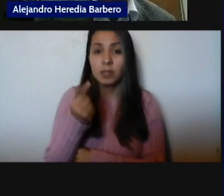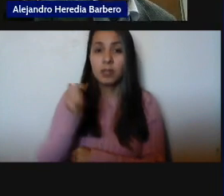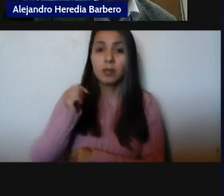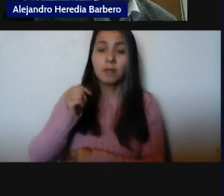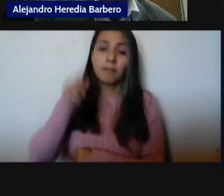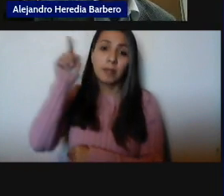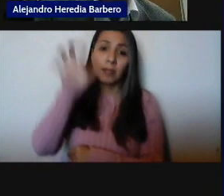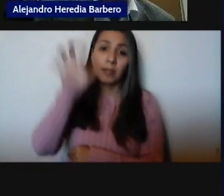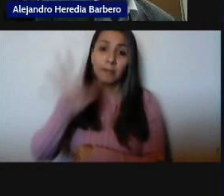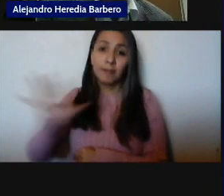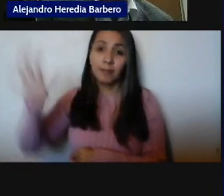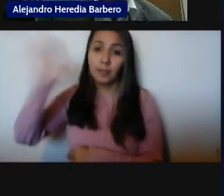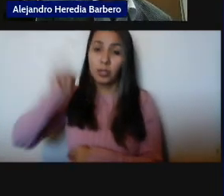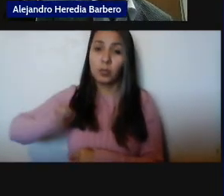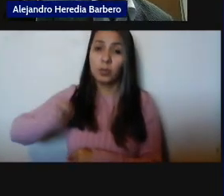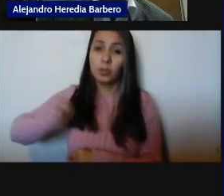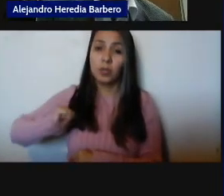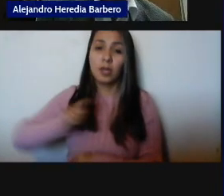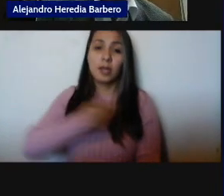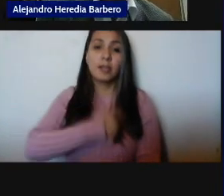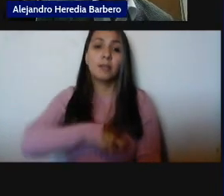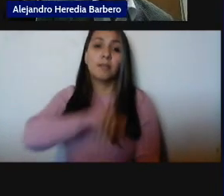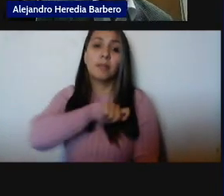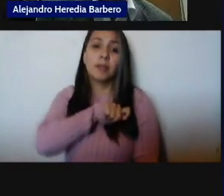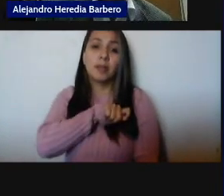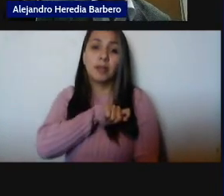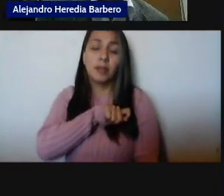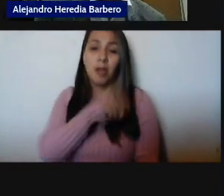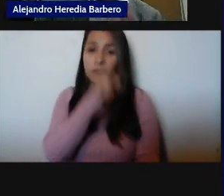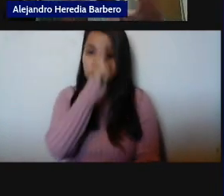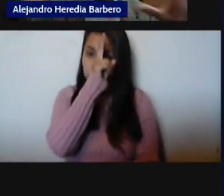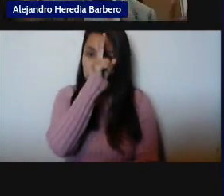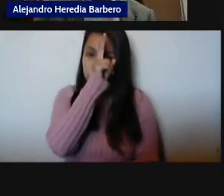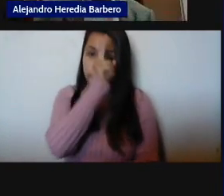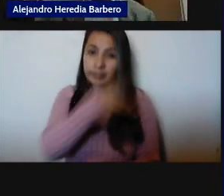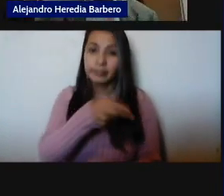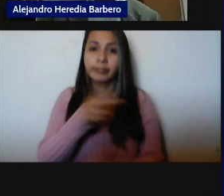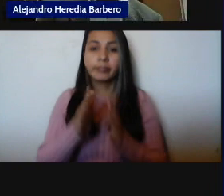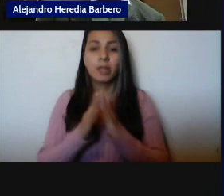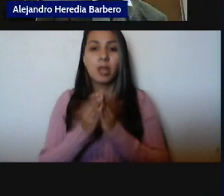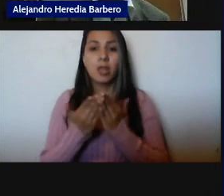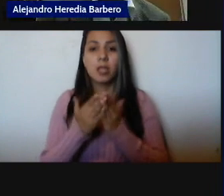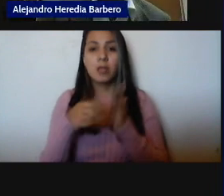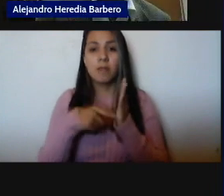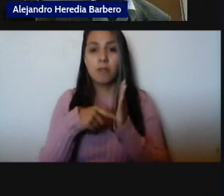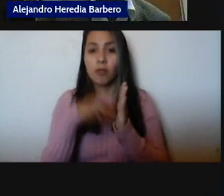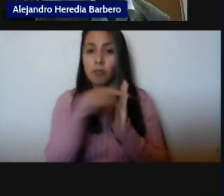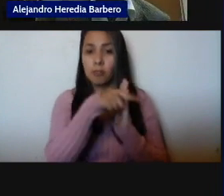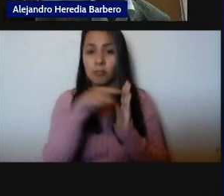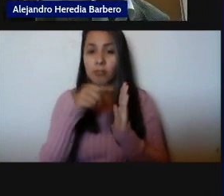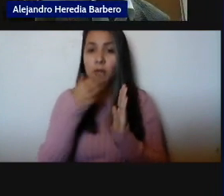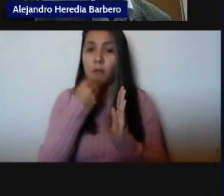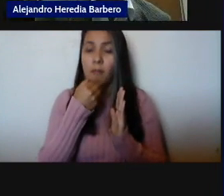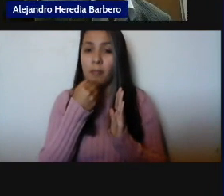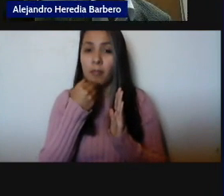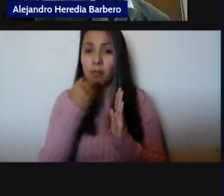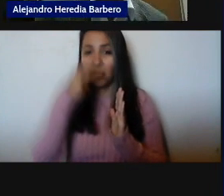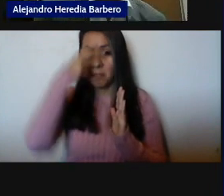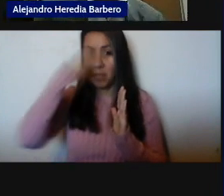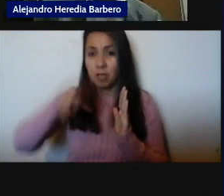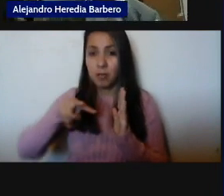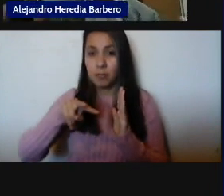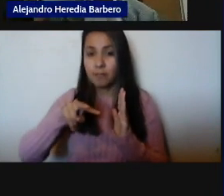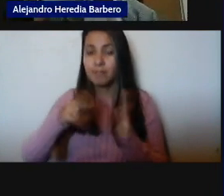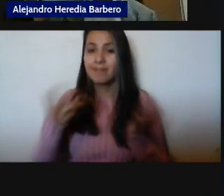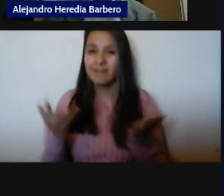que la dictadura en España tenía prohibido sus libros debido a, bueno, pues toda esta connotación